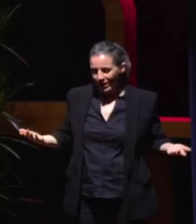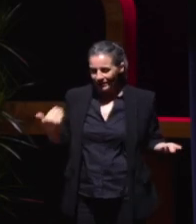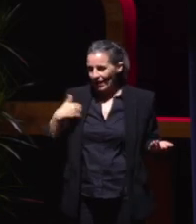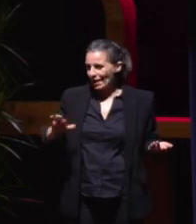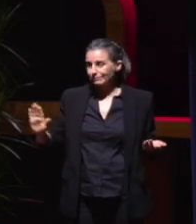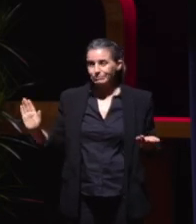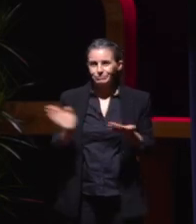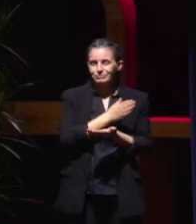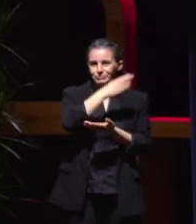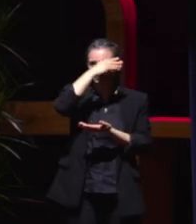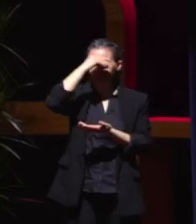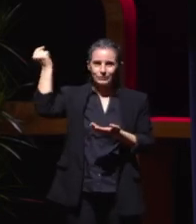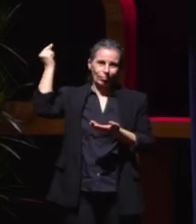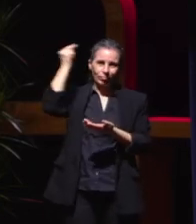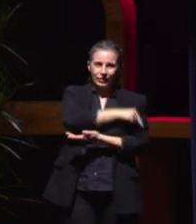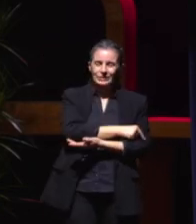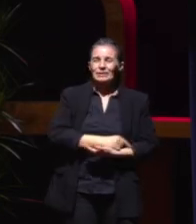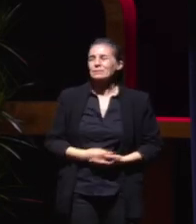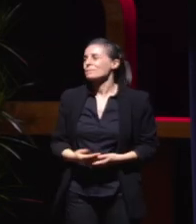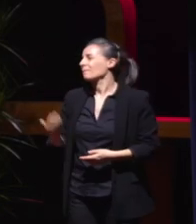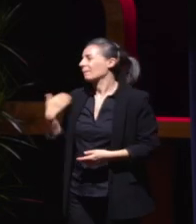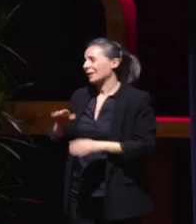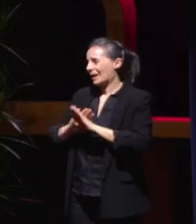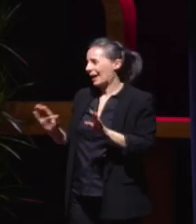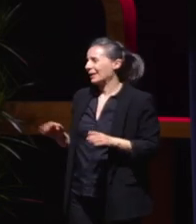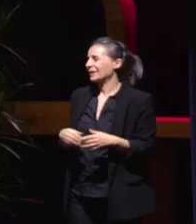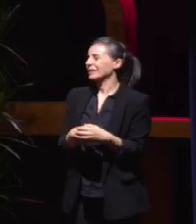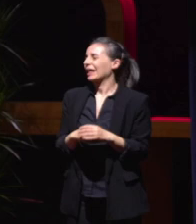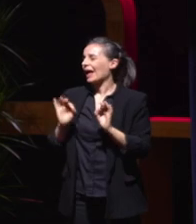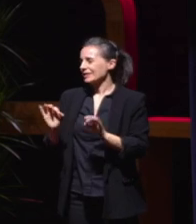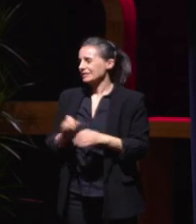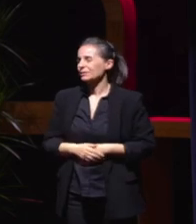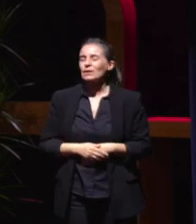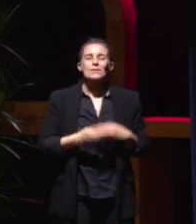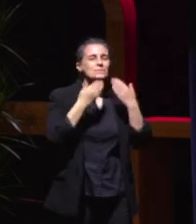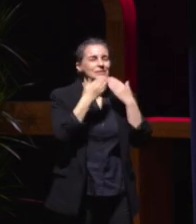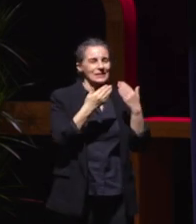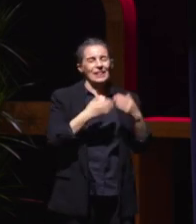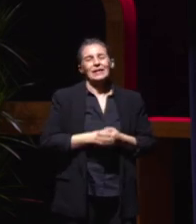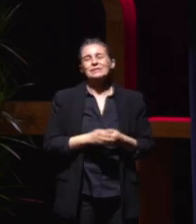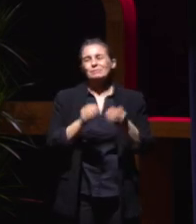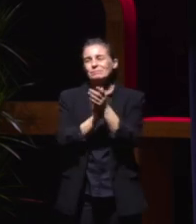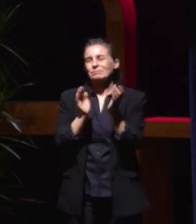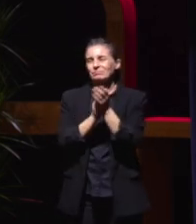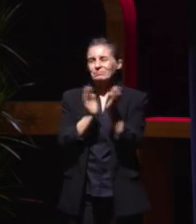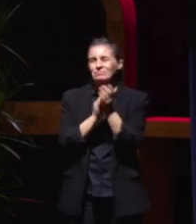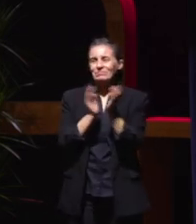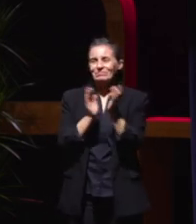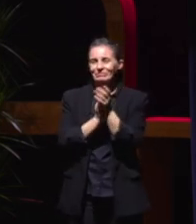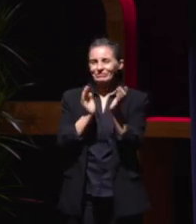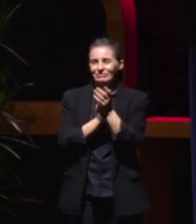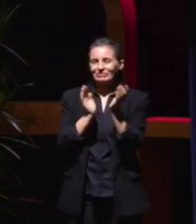temas qué tal Y yo soy de radio muy obediente con los tiempos Muchas gracias Carmen Gracias tu reflexión Gracias